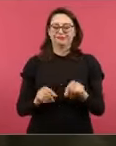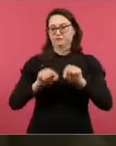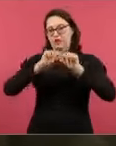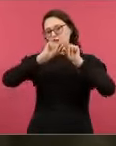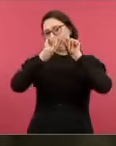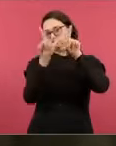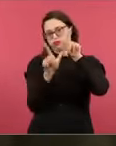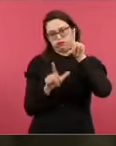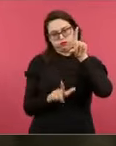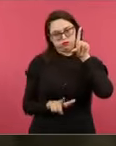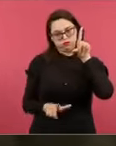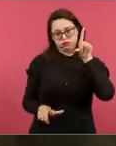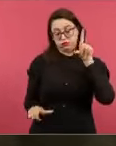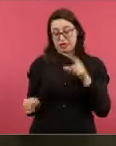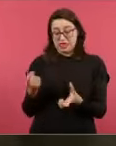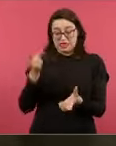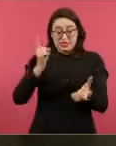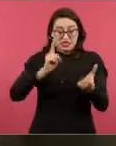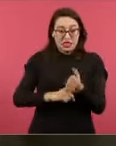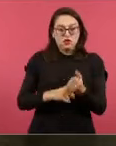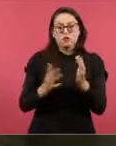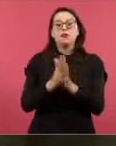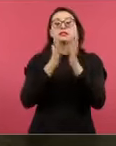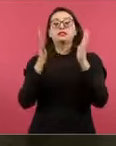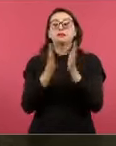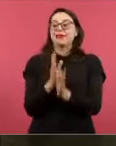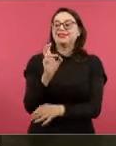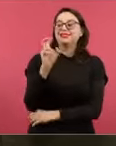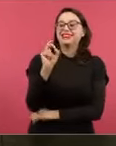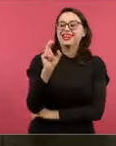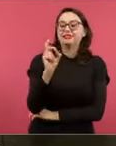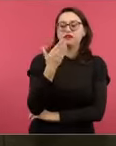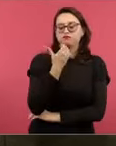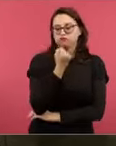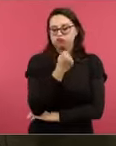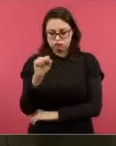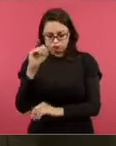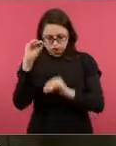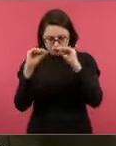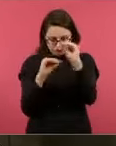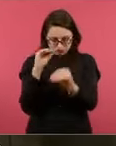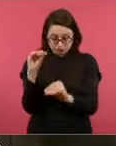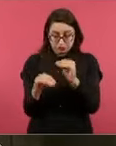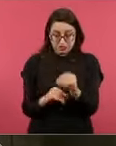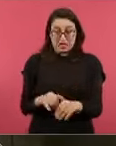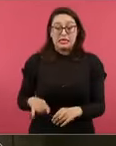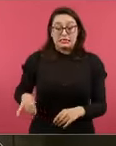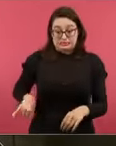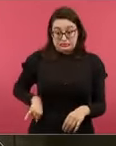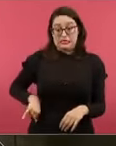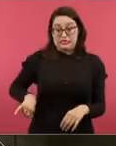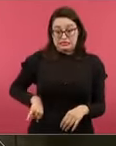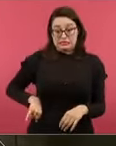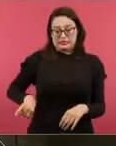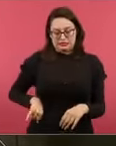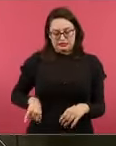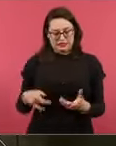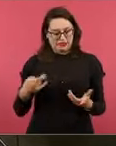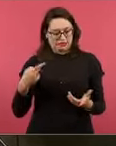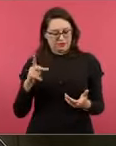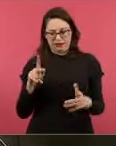especialistas. Fue un trabajo interesante y a veces complicado hacer la transposición porque yo misma en